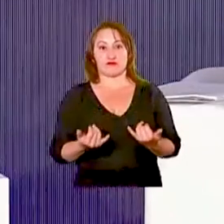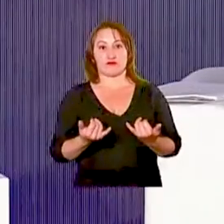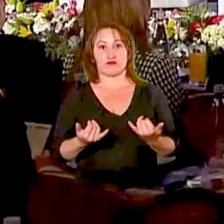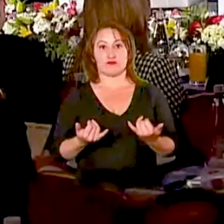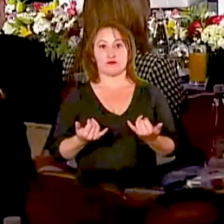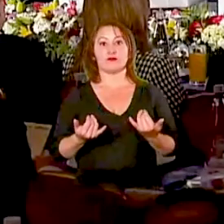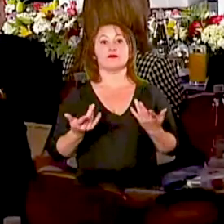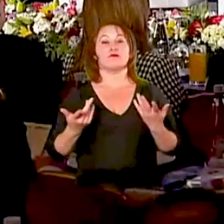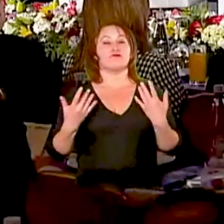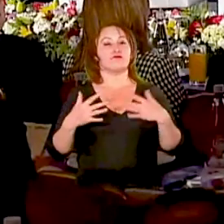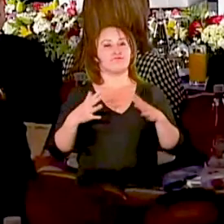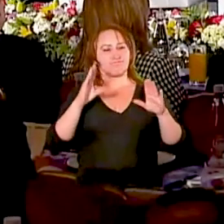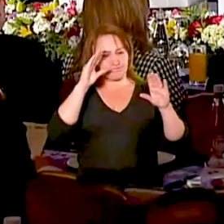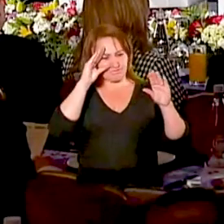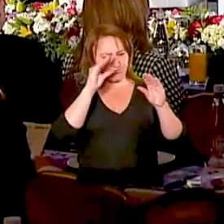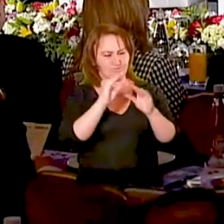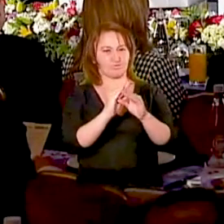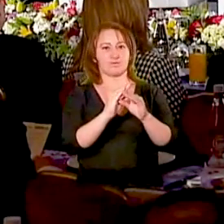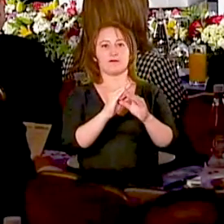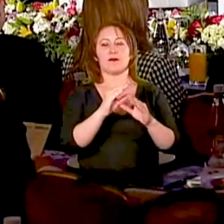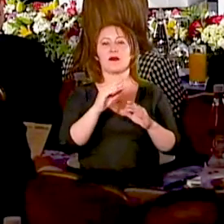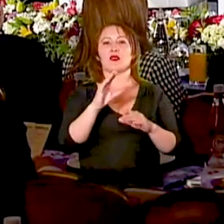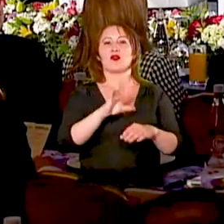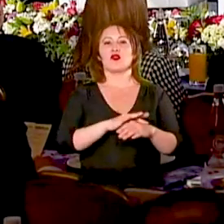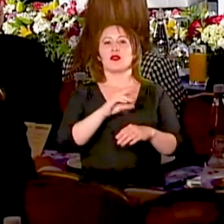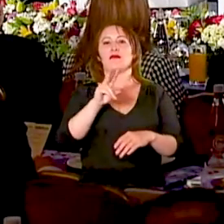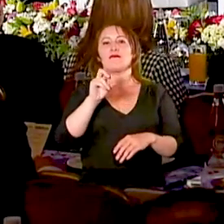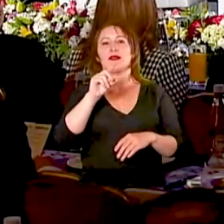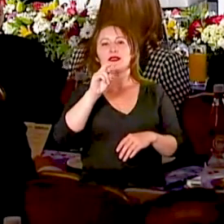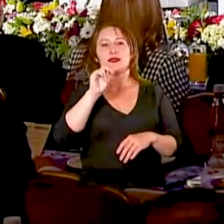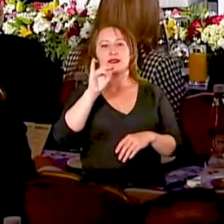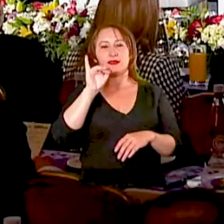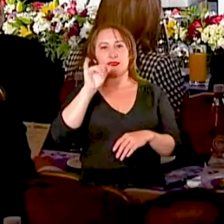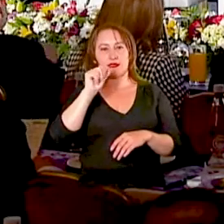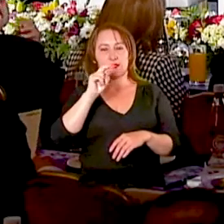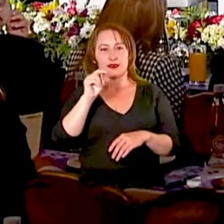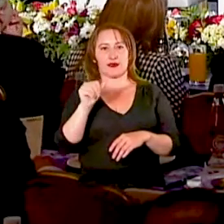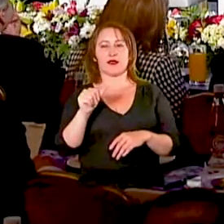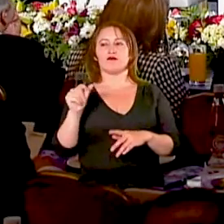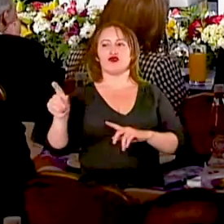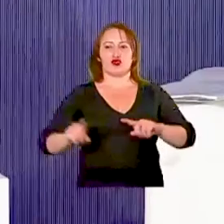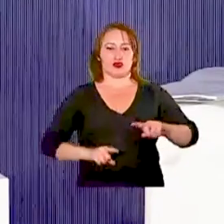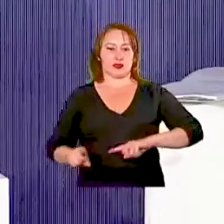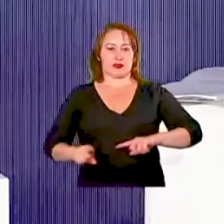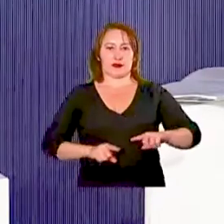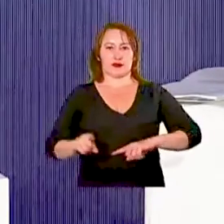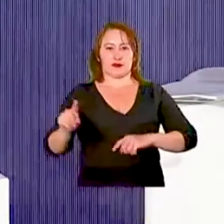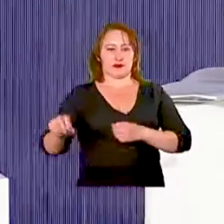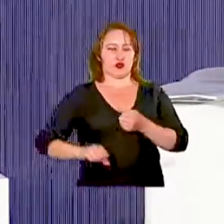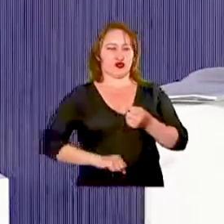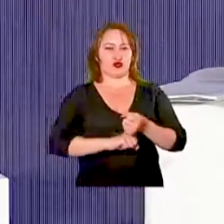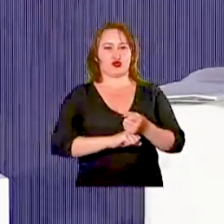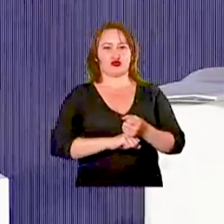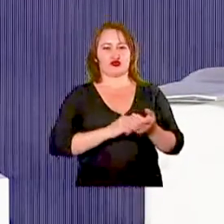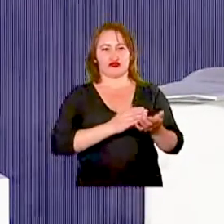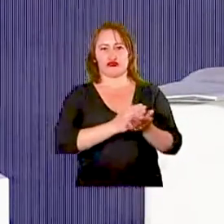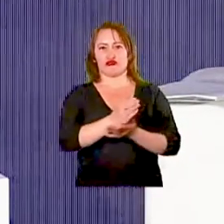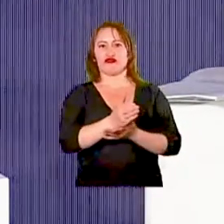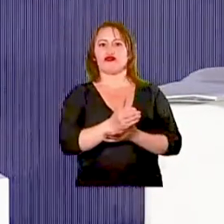panel están muy metidas en esto. La doctora Valentina coordina, creamos una coordinación de apoyo